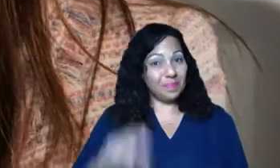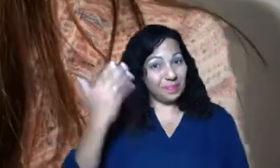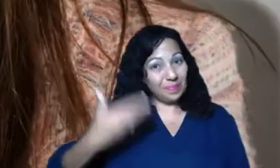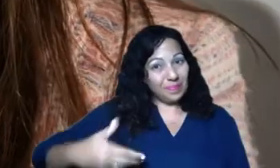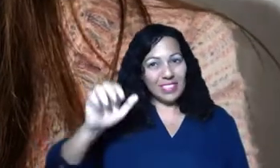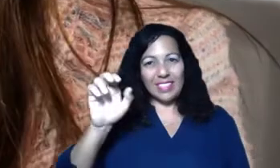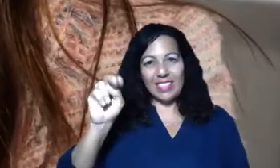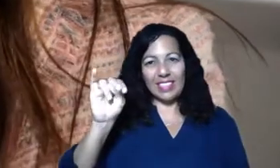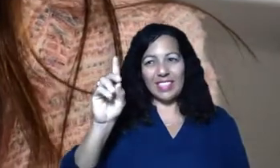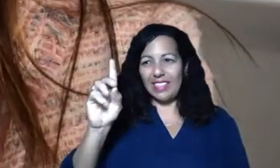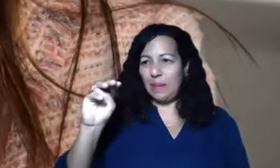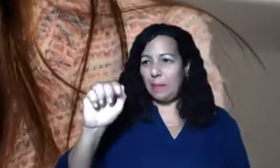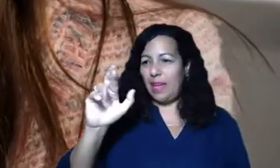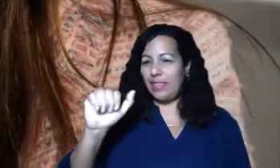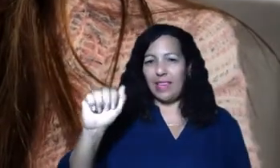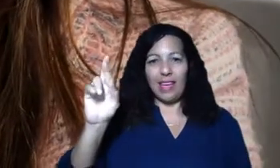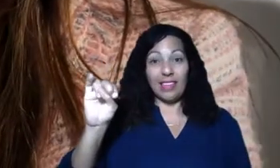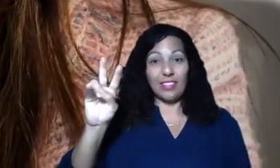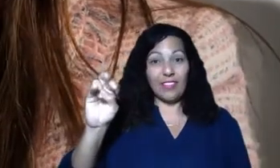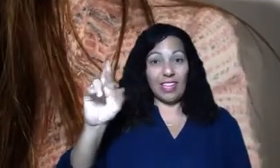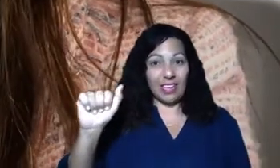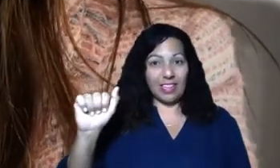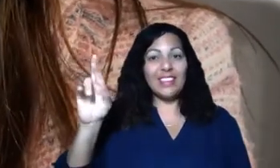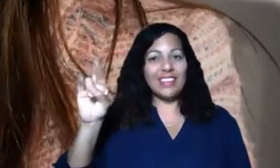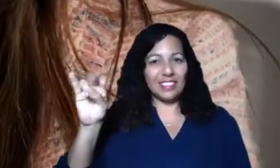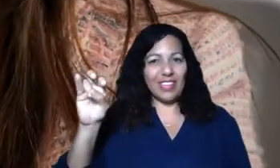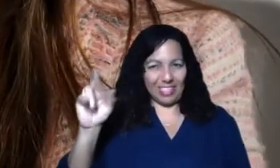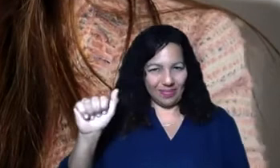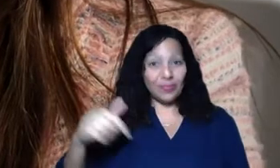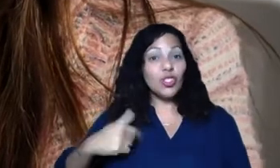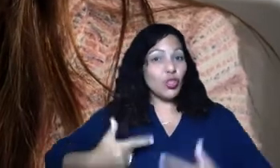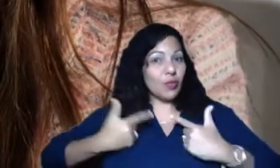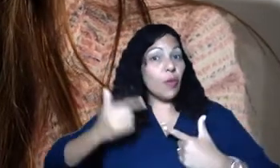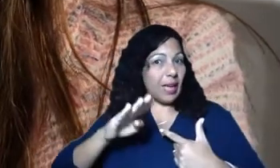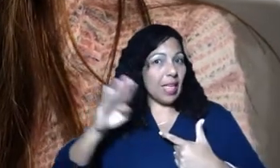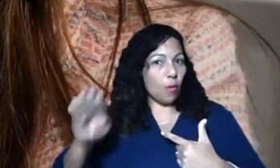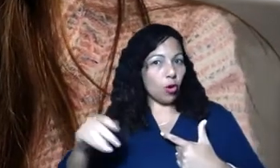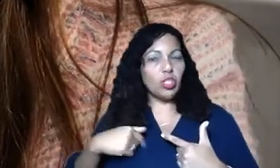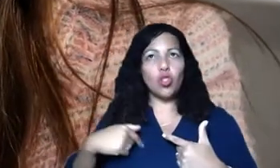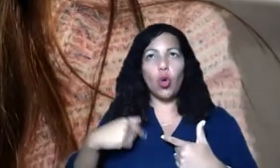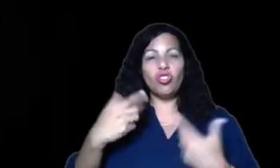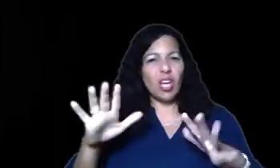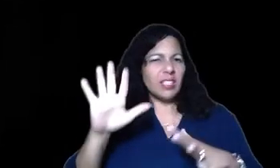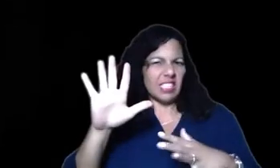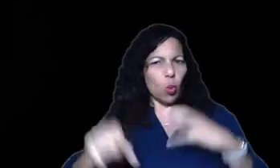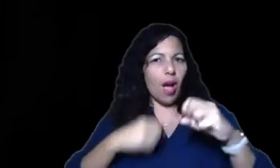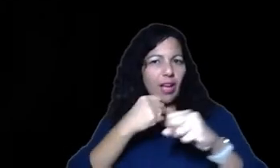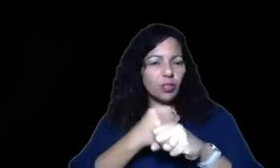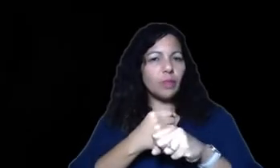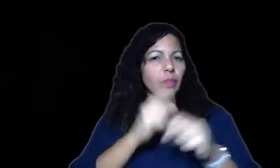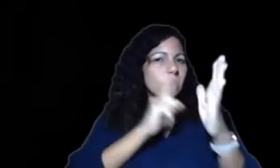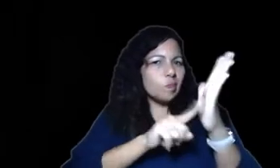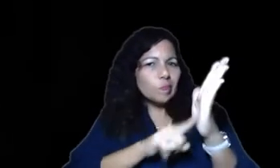Mi nombre es Enid María Rivera Rivera, vivo en Bayamón, llevo 5 años como auditora de